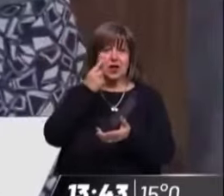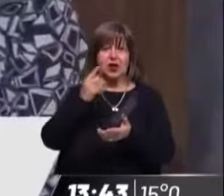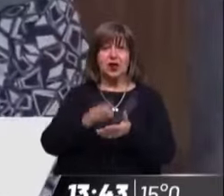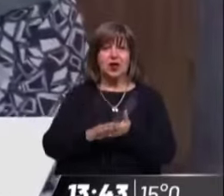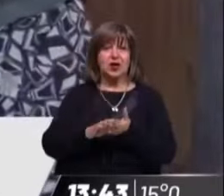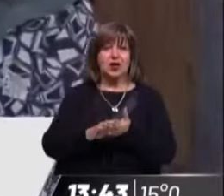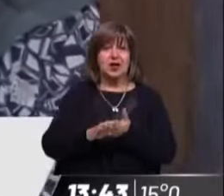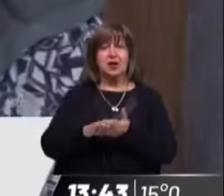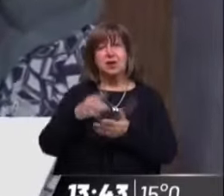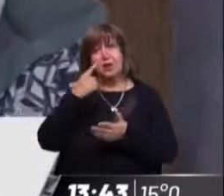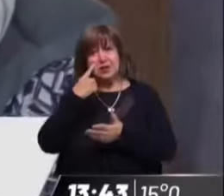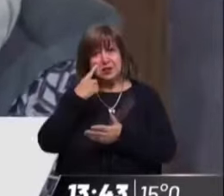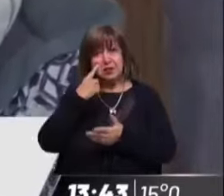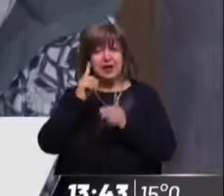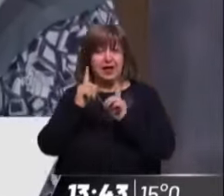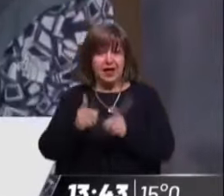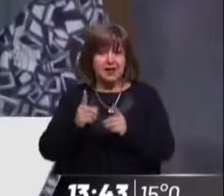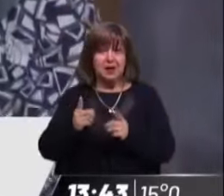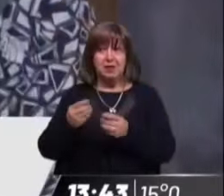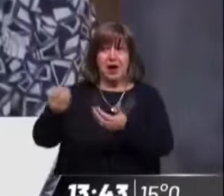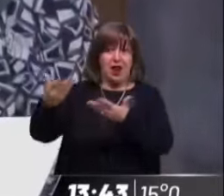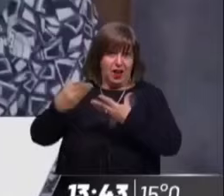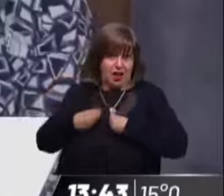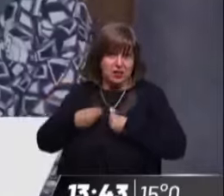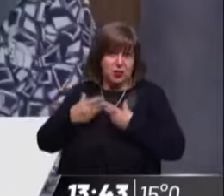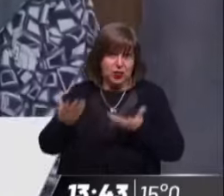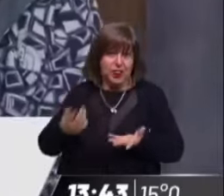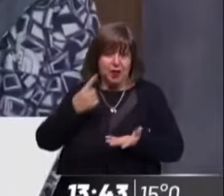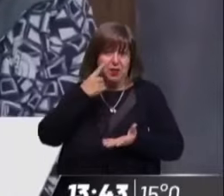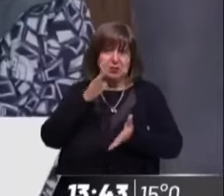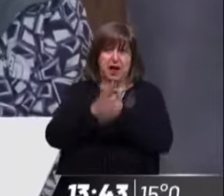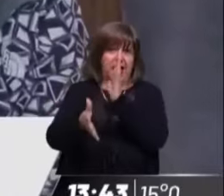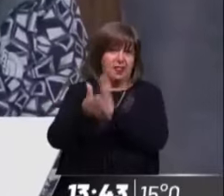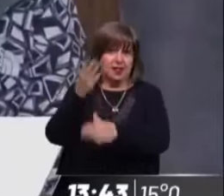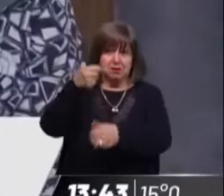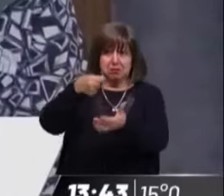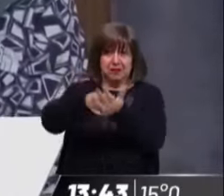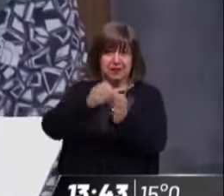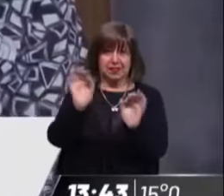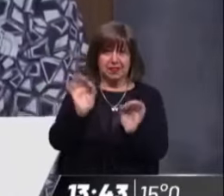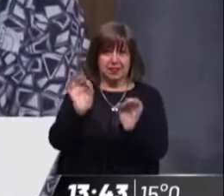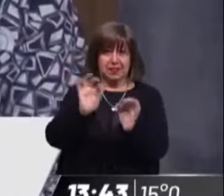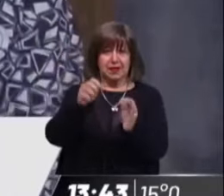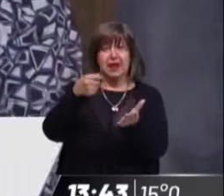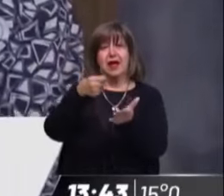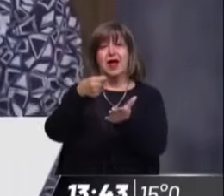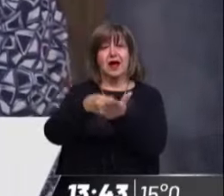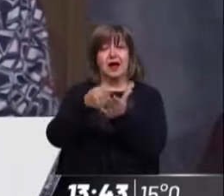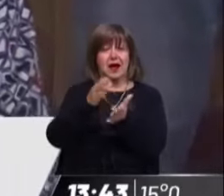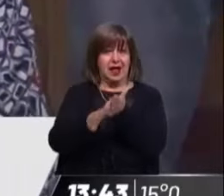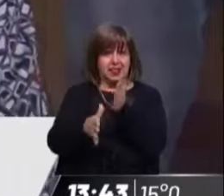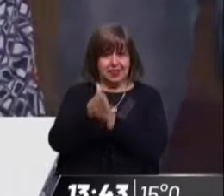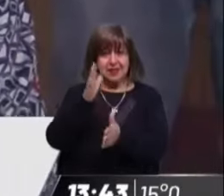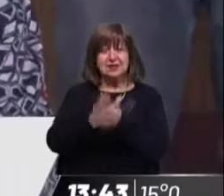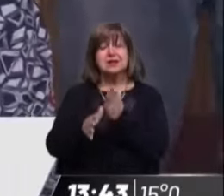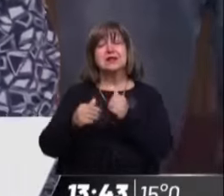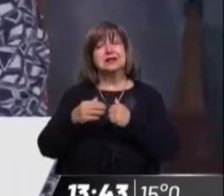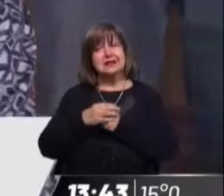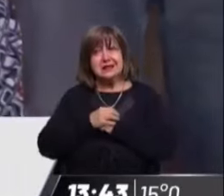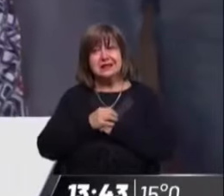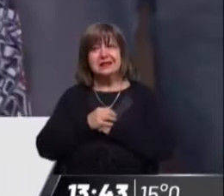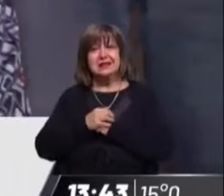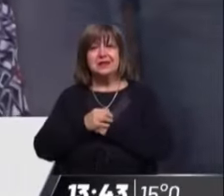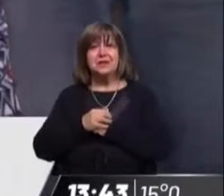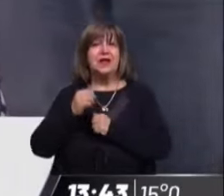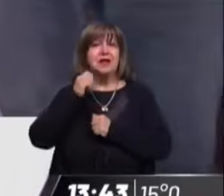Mendoza conozca lo que se hace, lo que la municipalidad nos brinda, totalmente gratuito. Así que decirles que